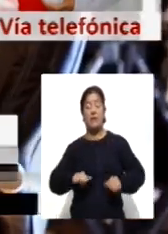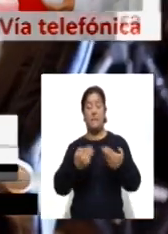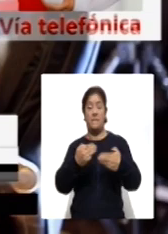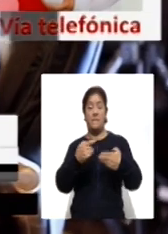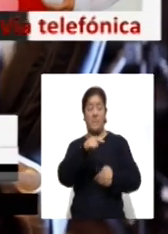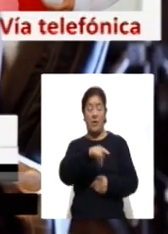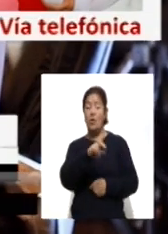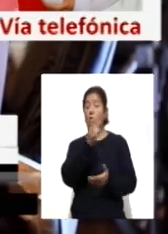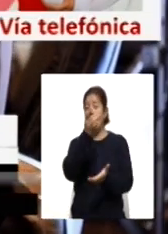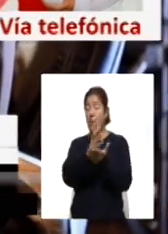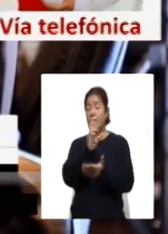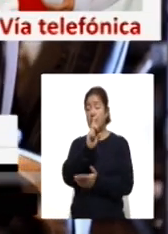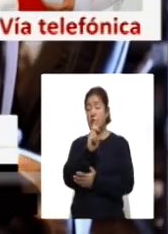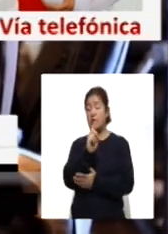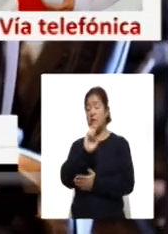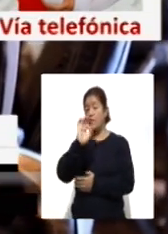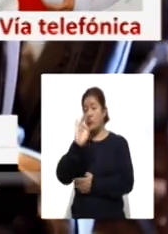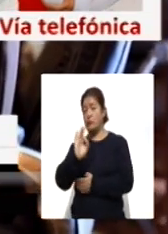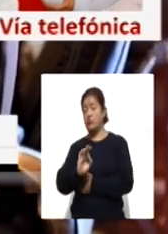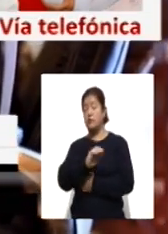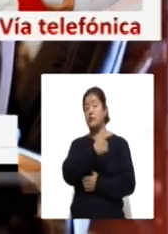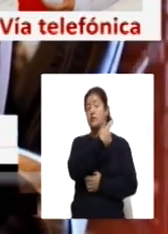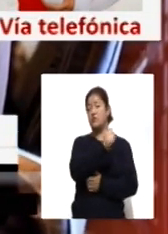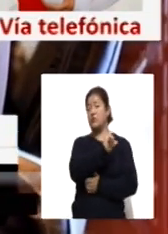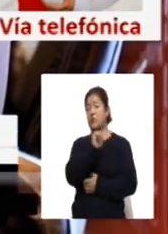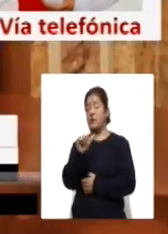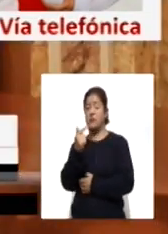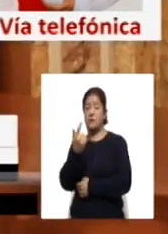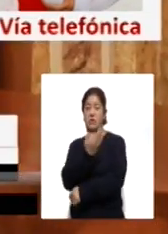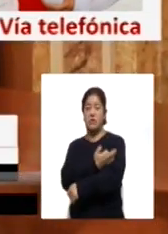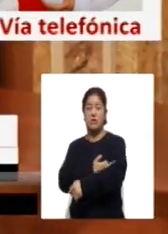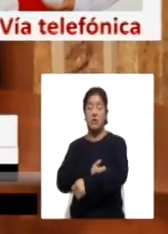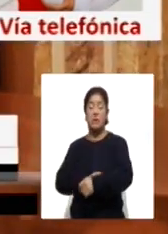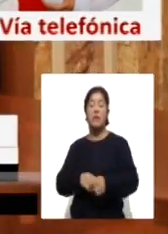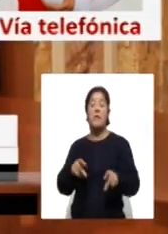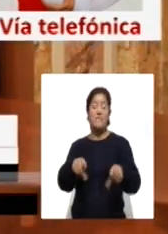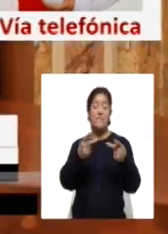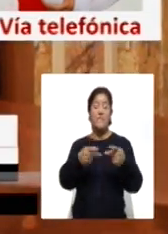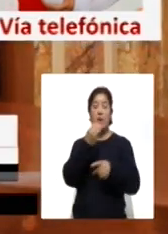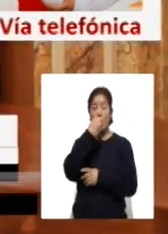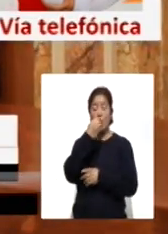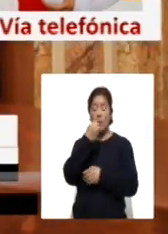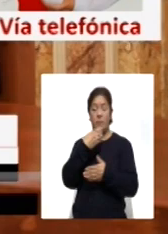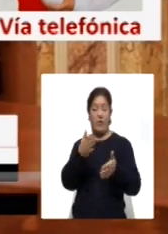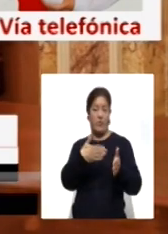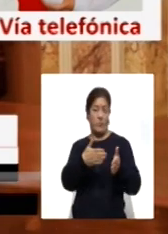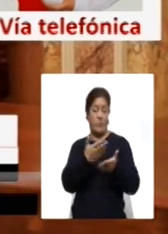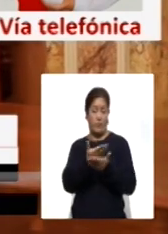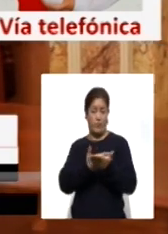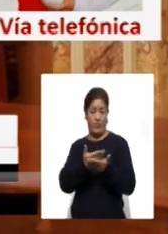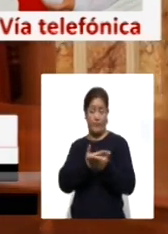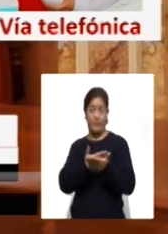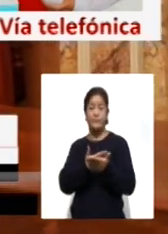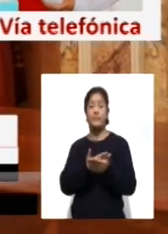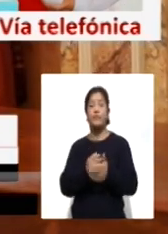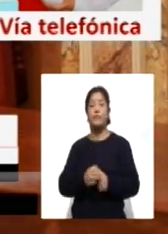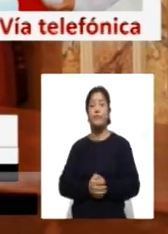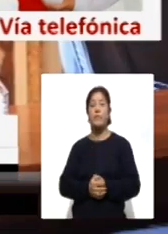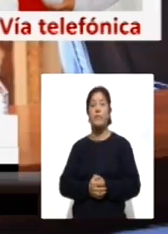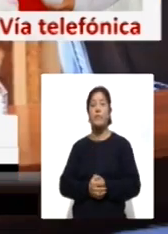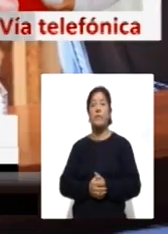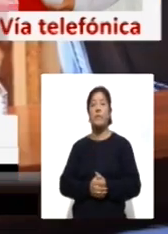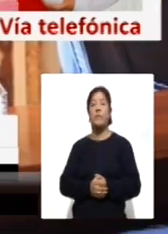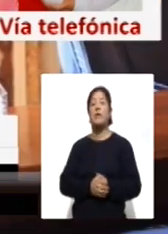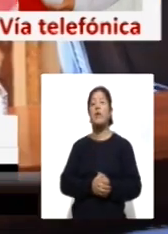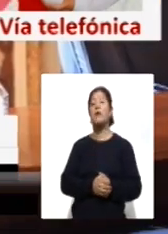y un horario de 7 a 19 horas. En el caso de establecimientos de venta de alimentos preparados, a partir de las 19